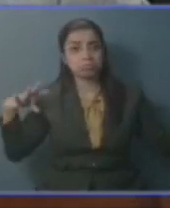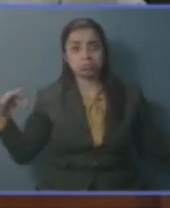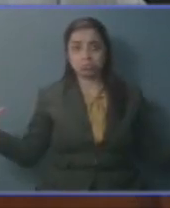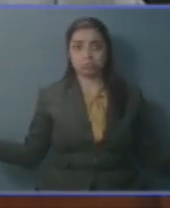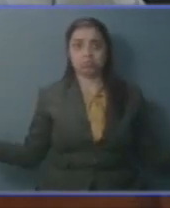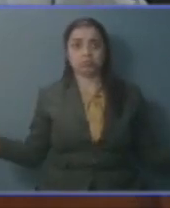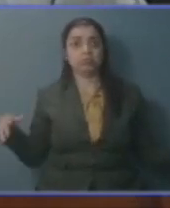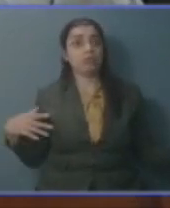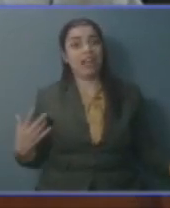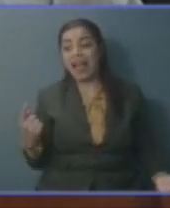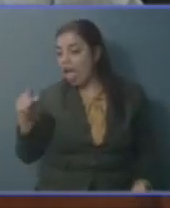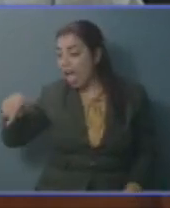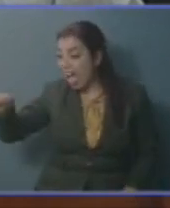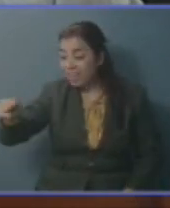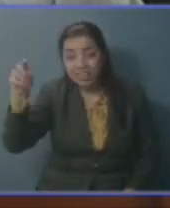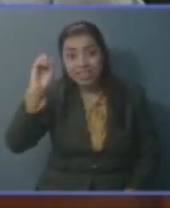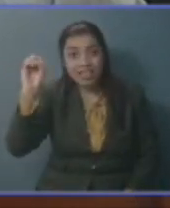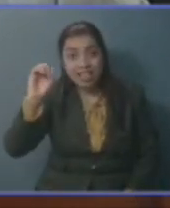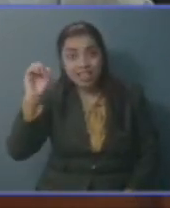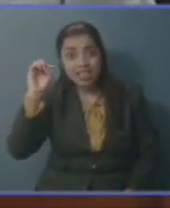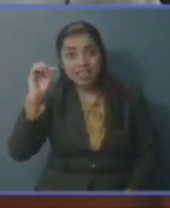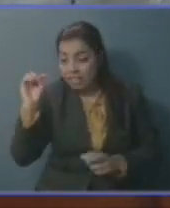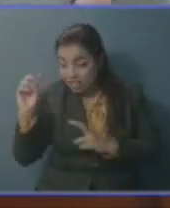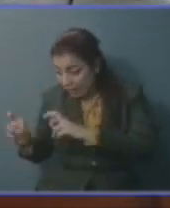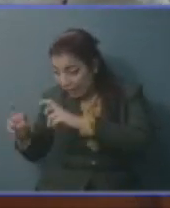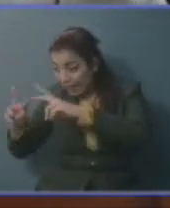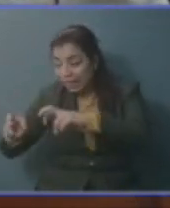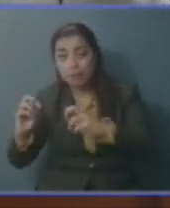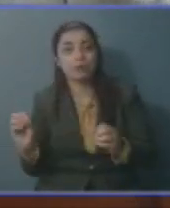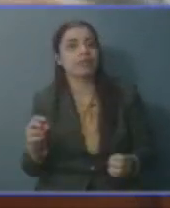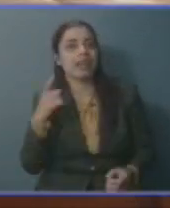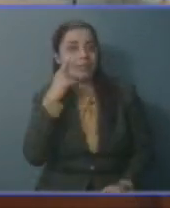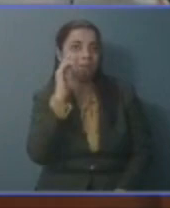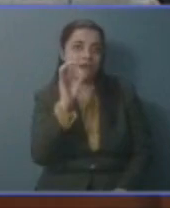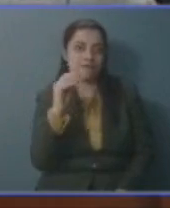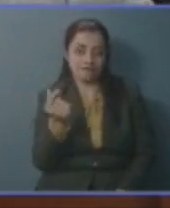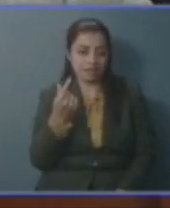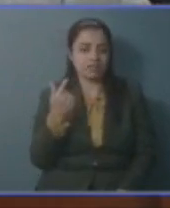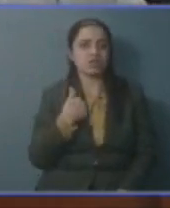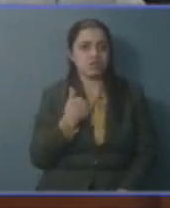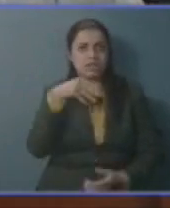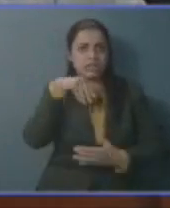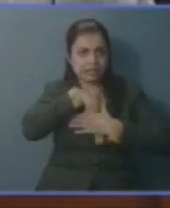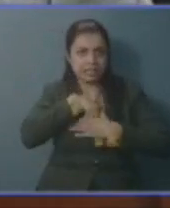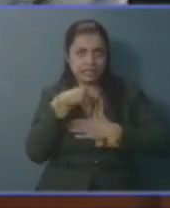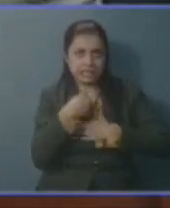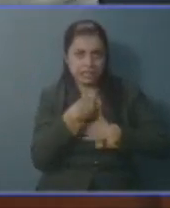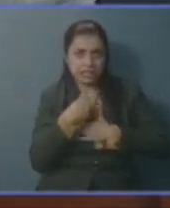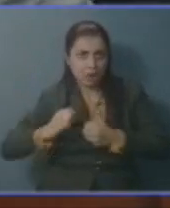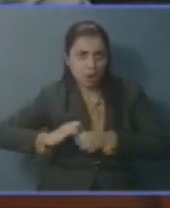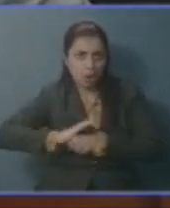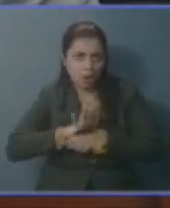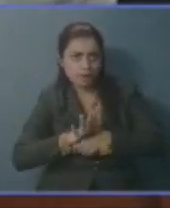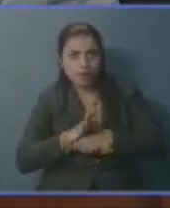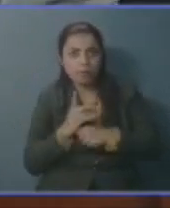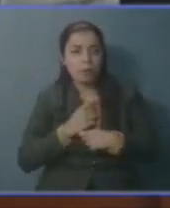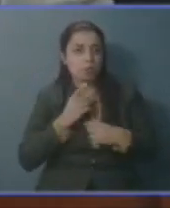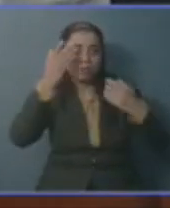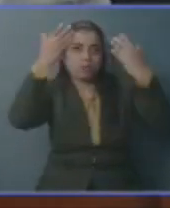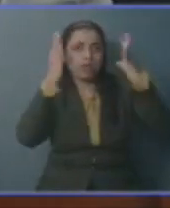masivas, si se liberalizara, si se facilitara el poder hacer las pruebas, no solamente la